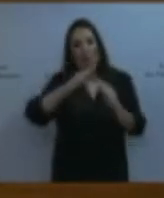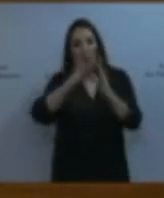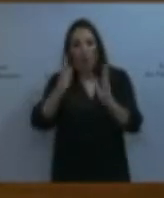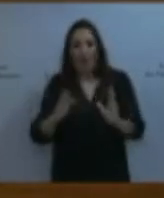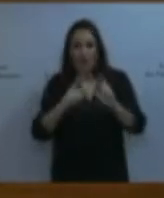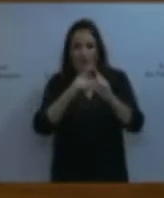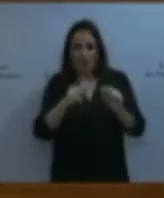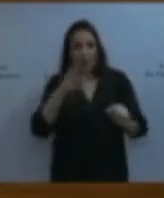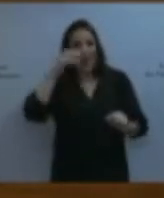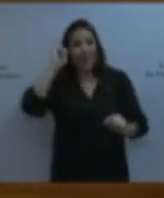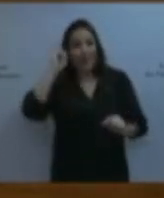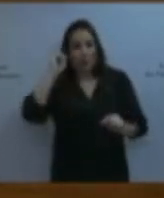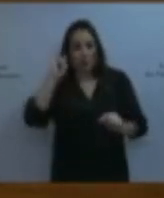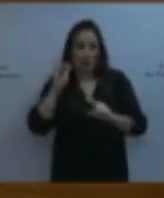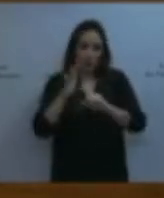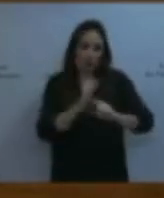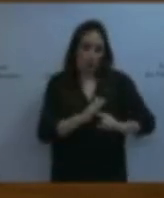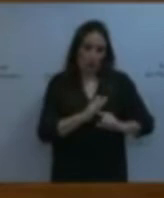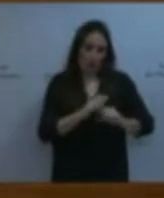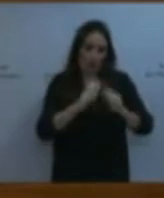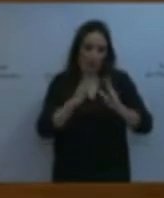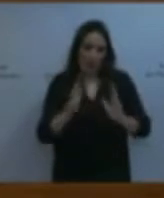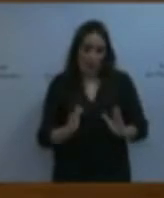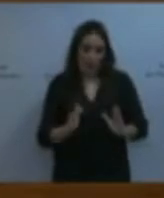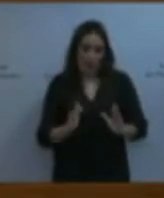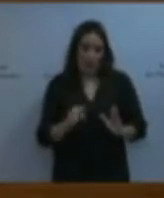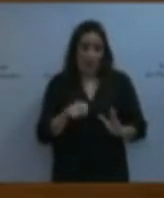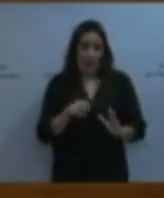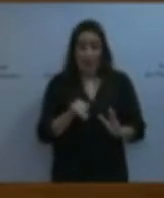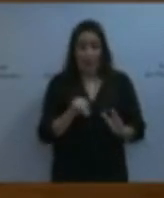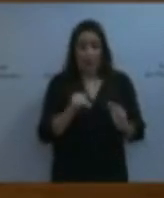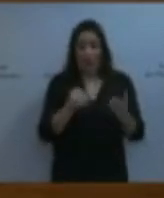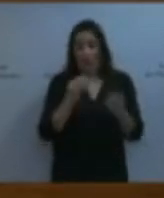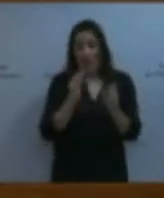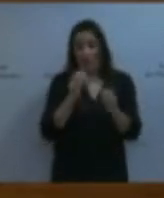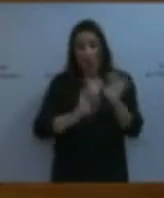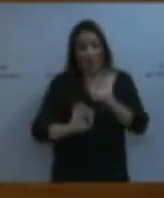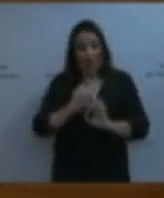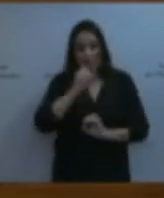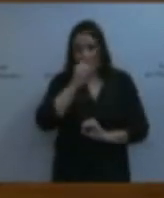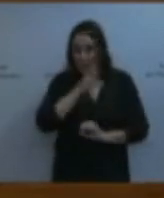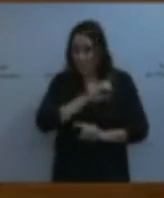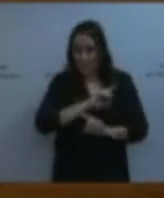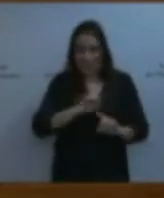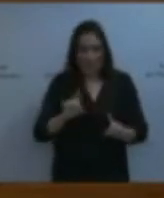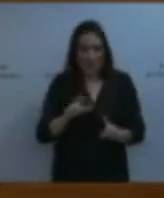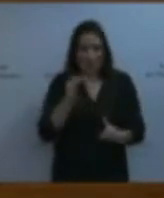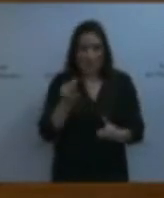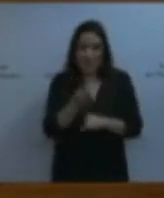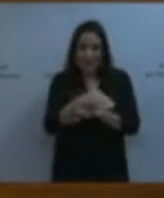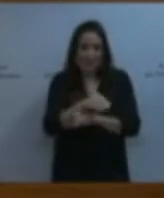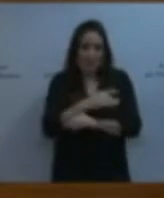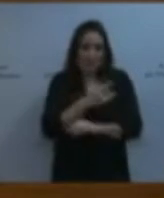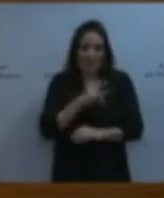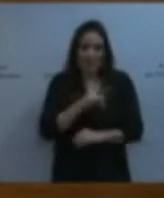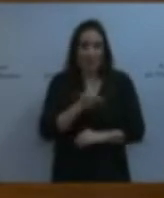riesgo de exclusión residencial, está mal administrado y peor mantenido, hasta el punto de que las inquilinas del